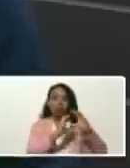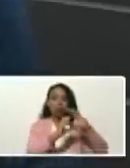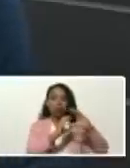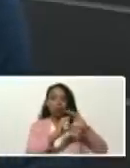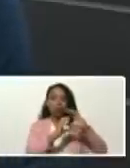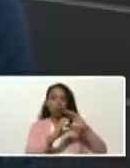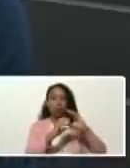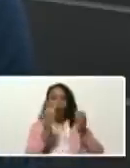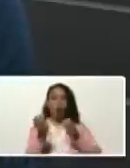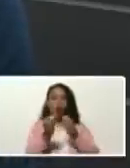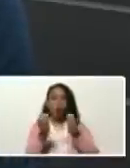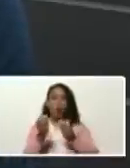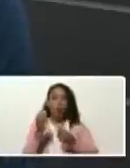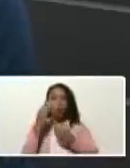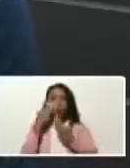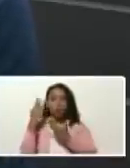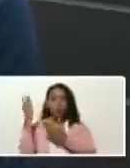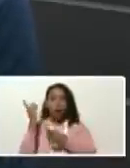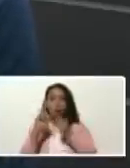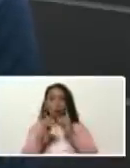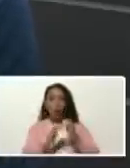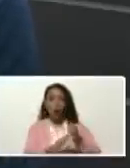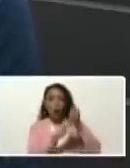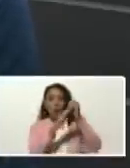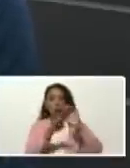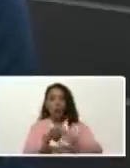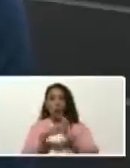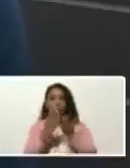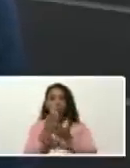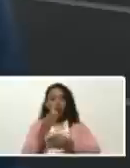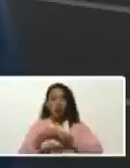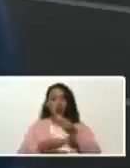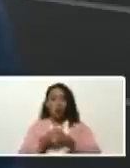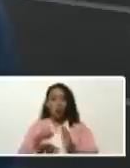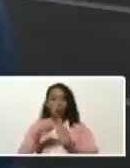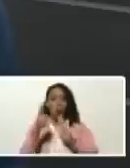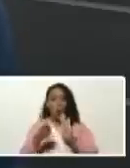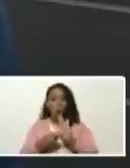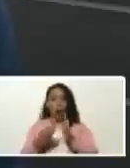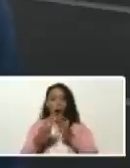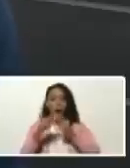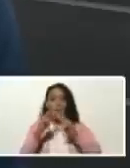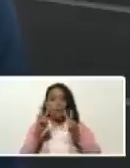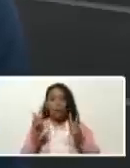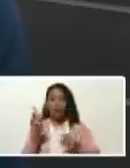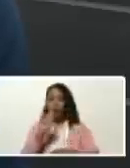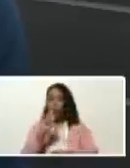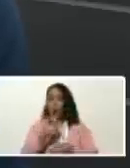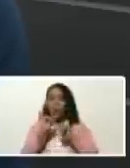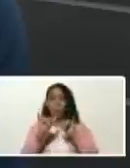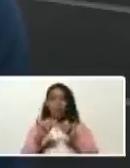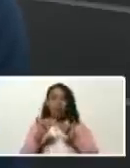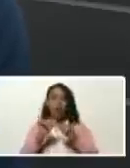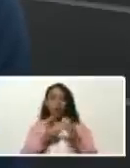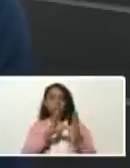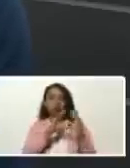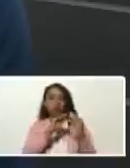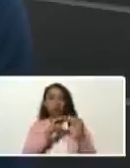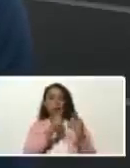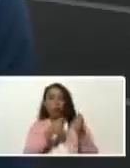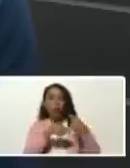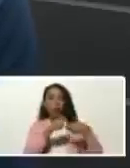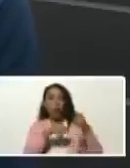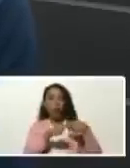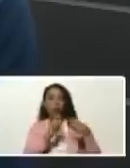como he escuchado algunos líderes del mundo se Está realizando en completa Paz No es lo mismo unas conversaciones una negociación